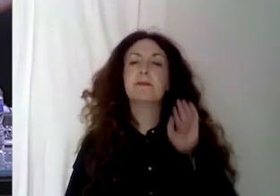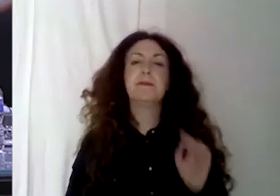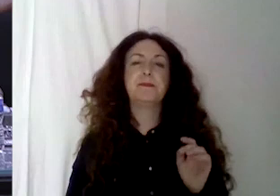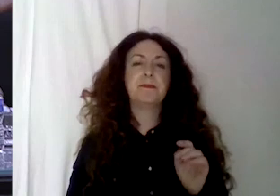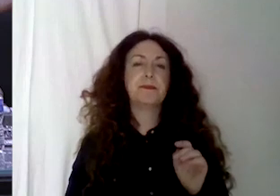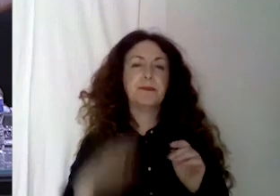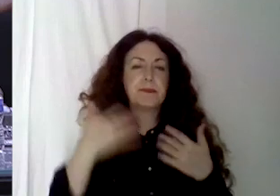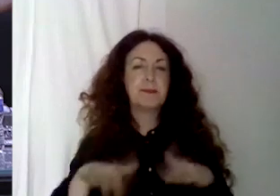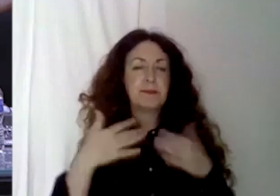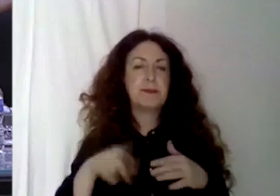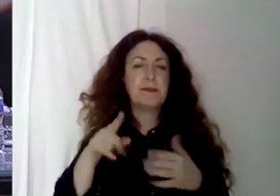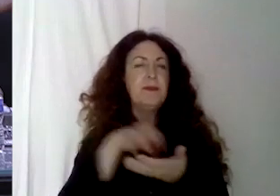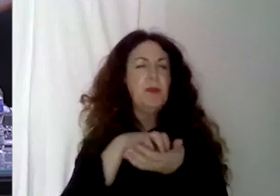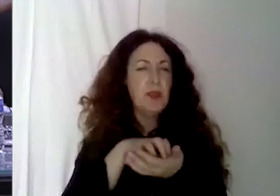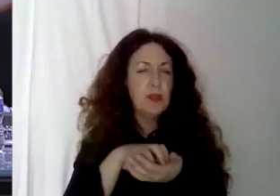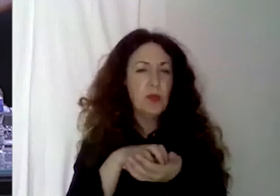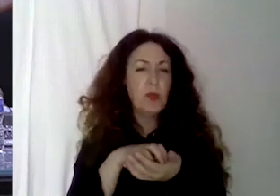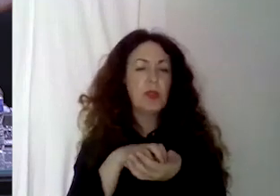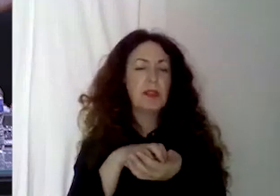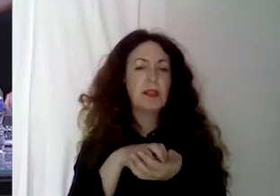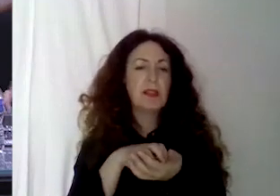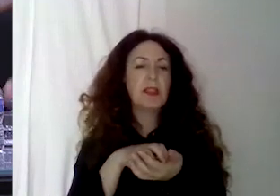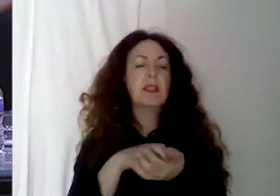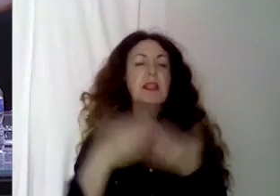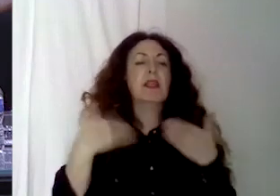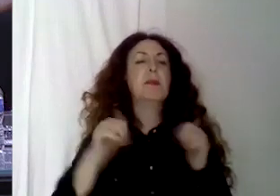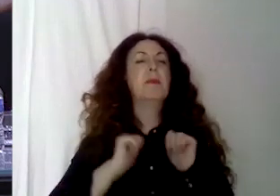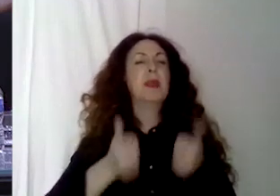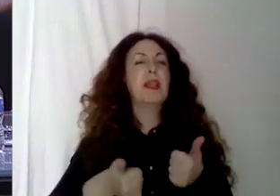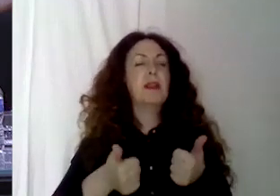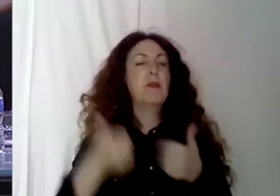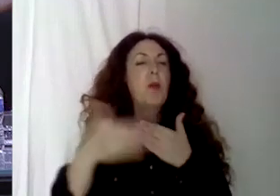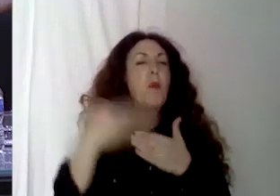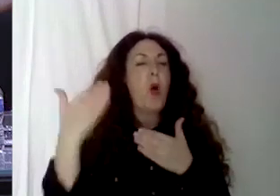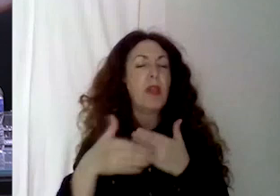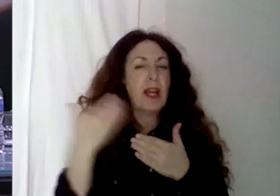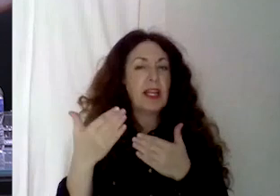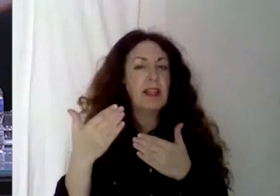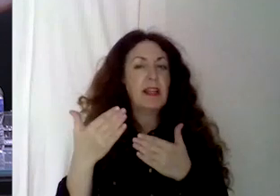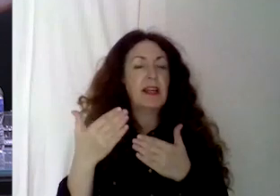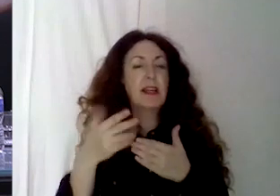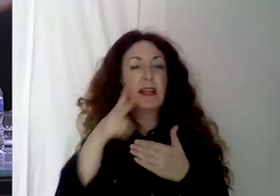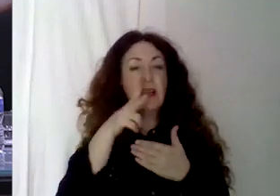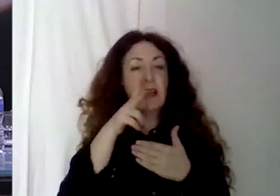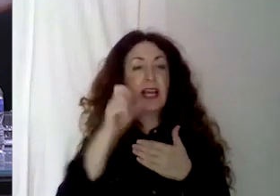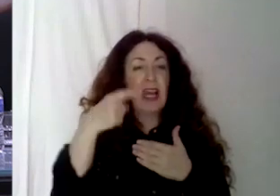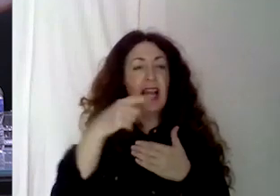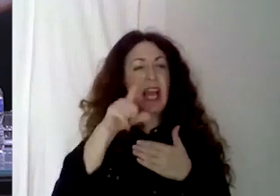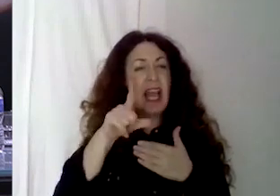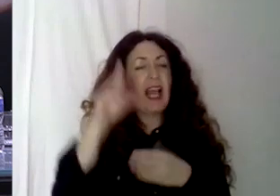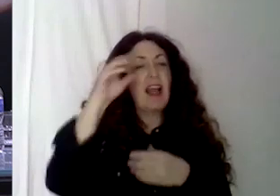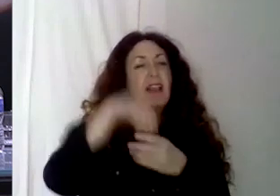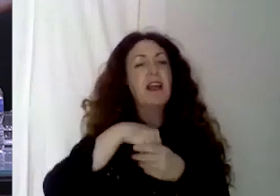¿Cuánta guerra de esta duda del principio de la modernidad sacará Hegel en la fenomenología del espíritu